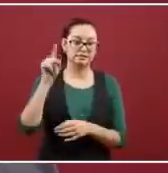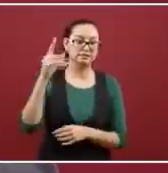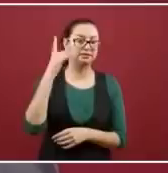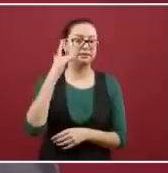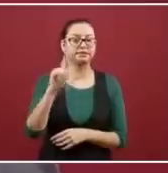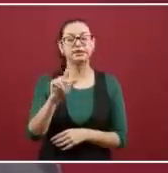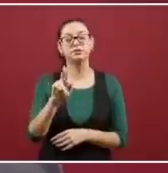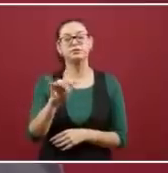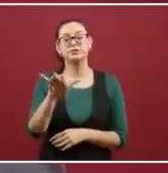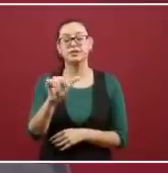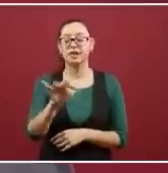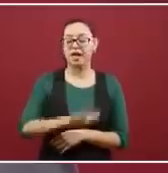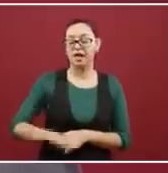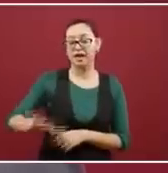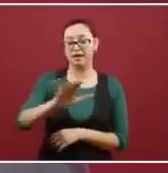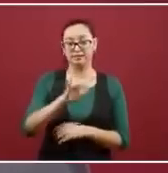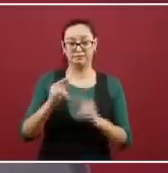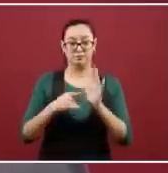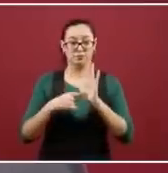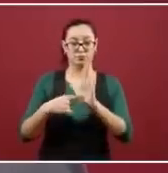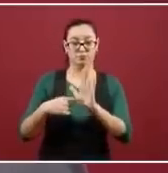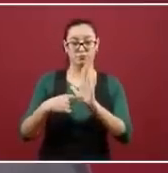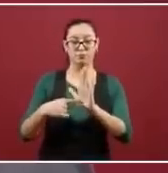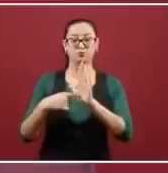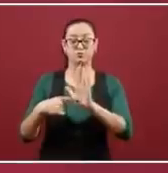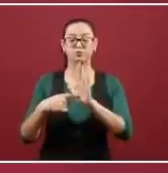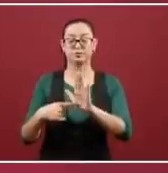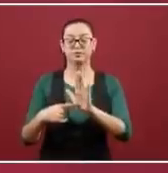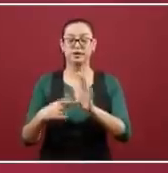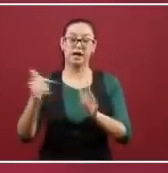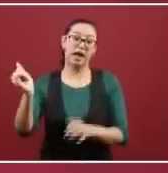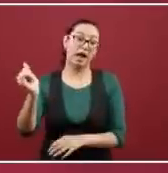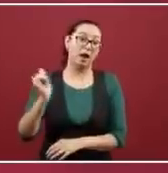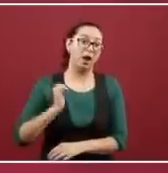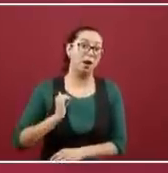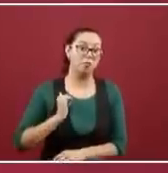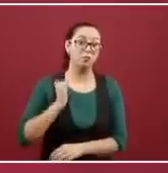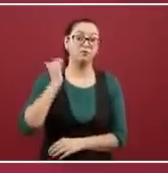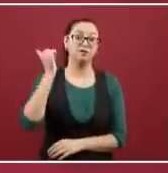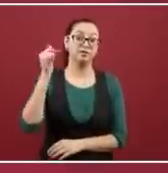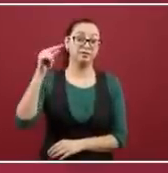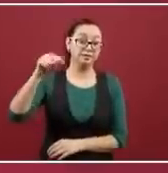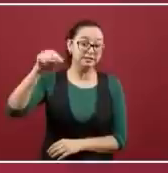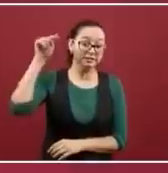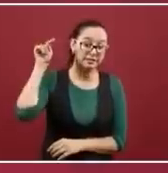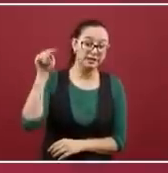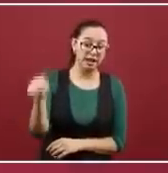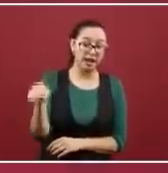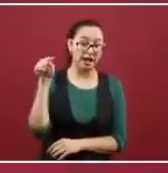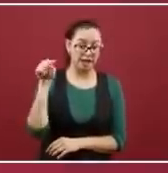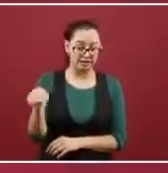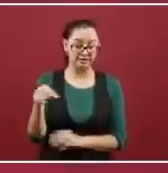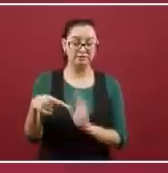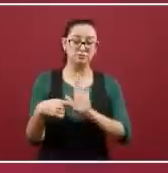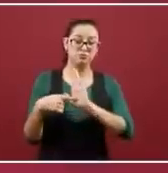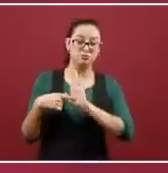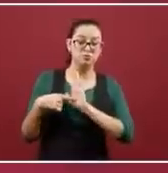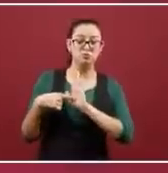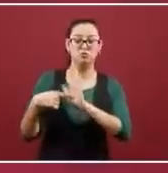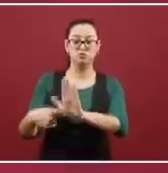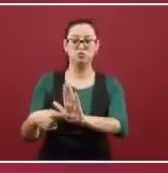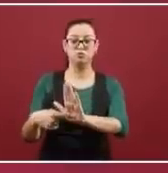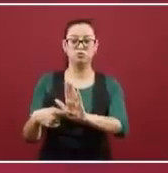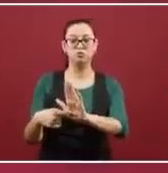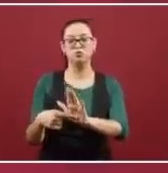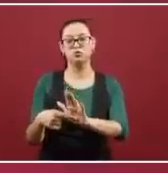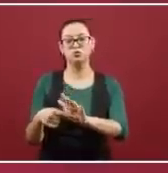Lucía para exhibir, para mostrar los aviones